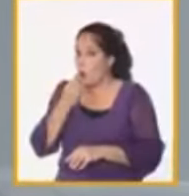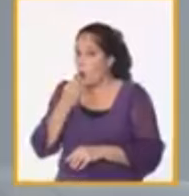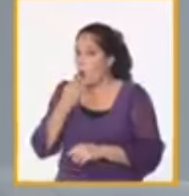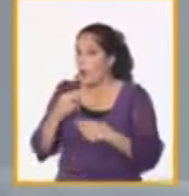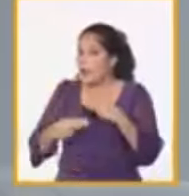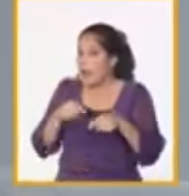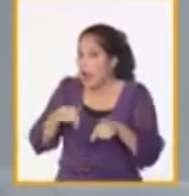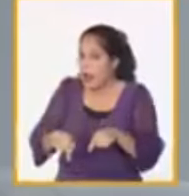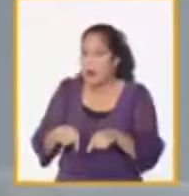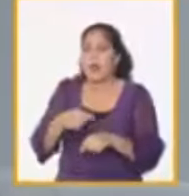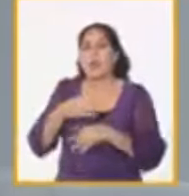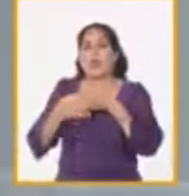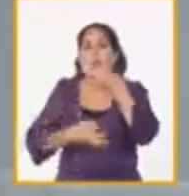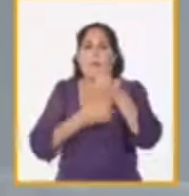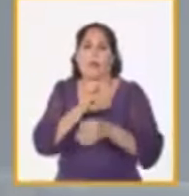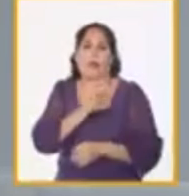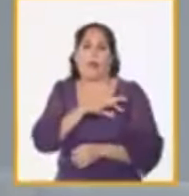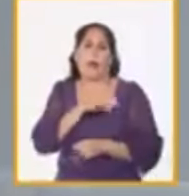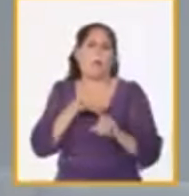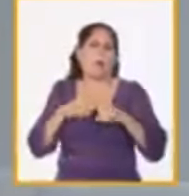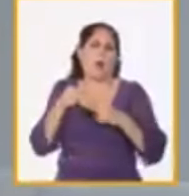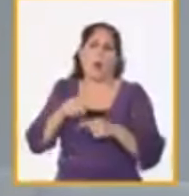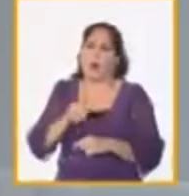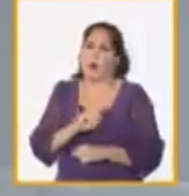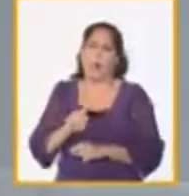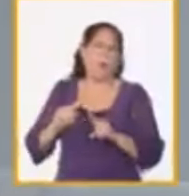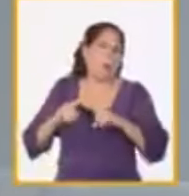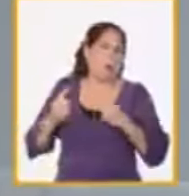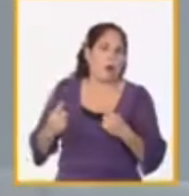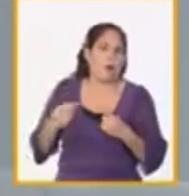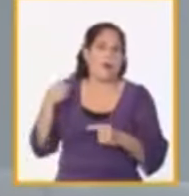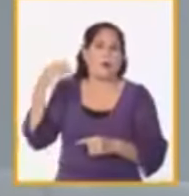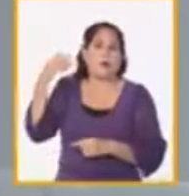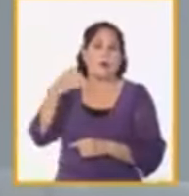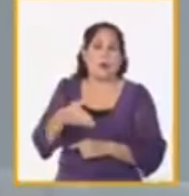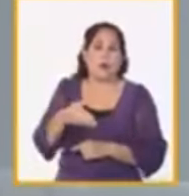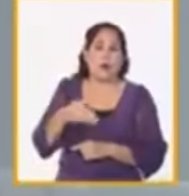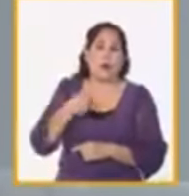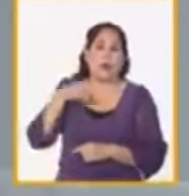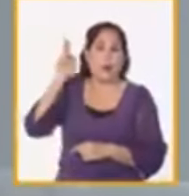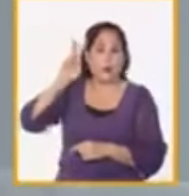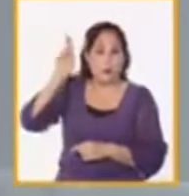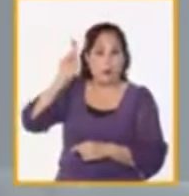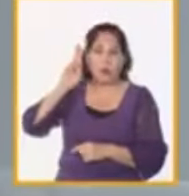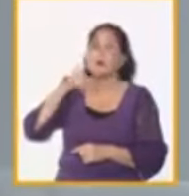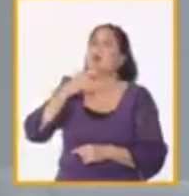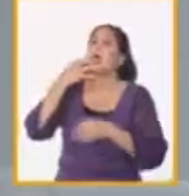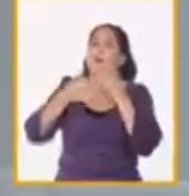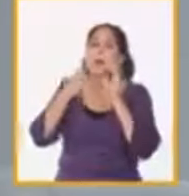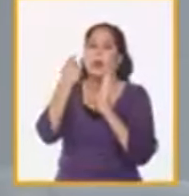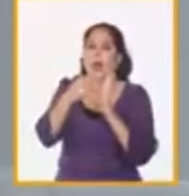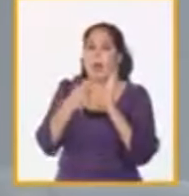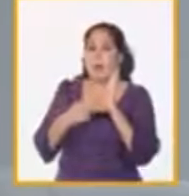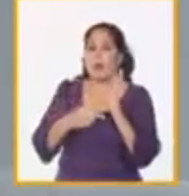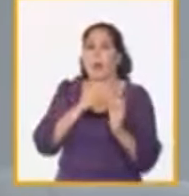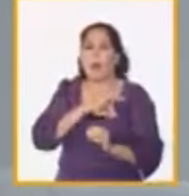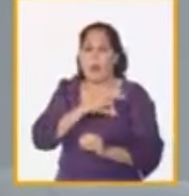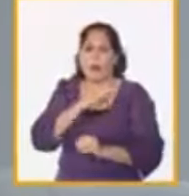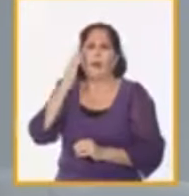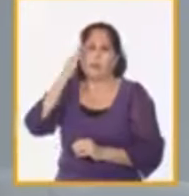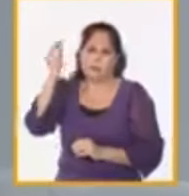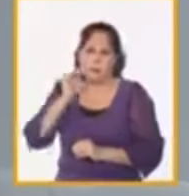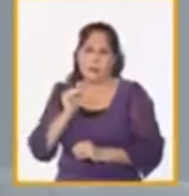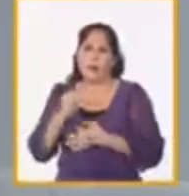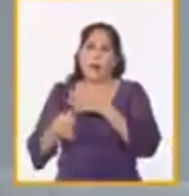se vaya y se explique al delegado para llegar al proceso de rendición de cuentas con todos esos elementos que los delegados lo conozcan y se le puede explicar